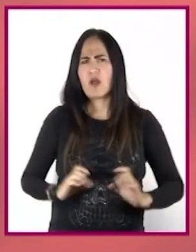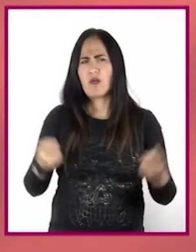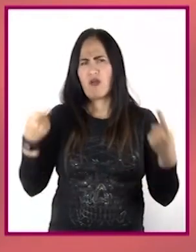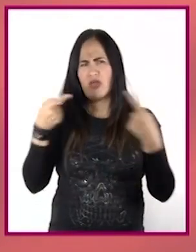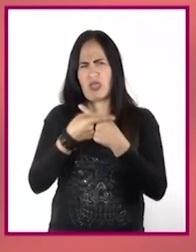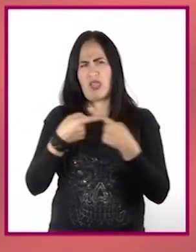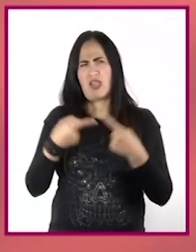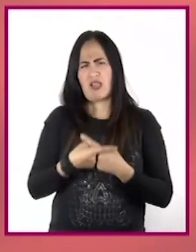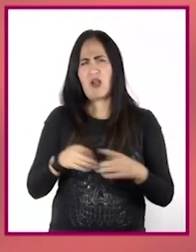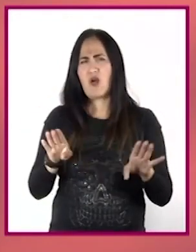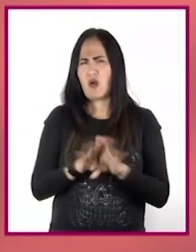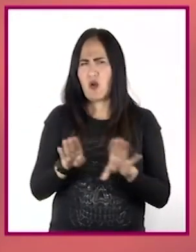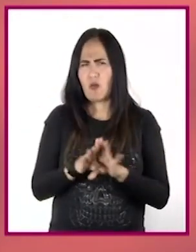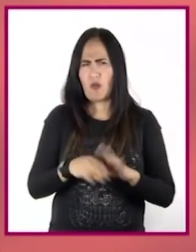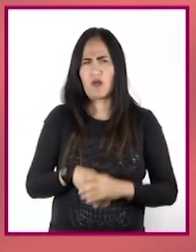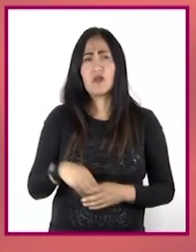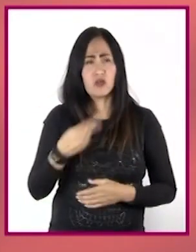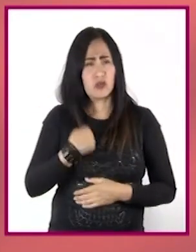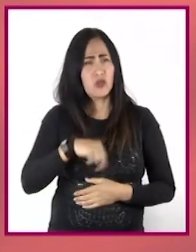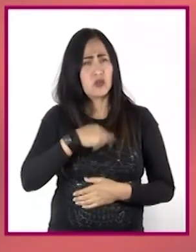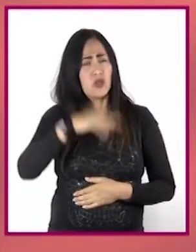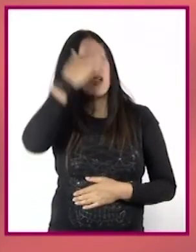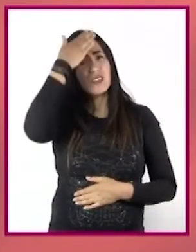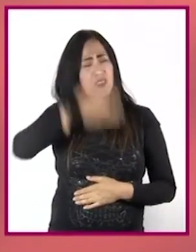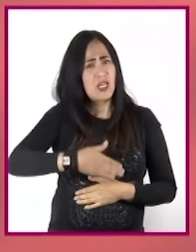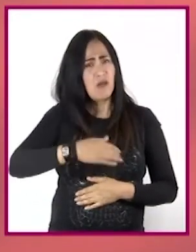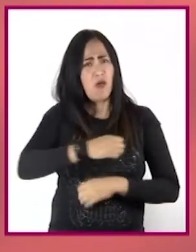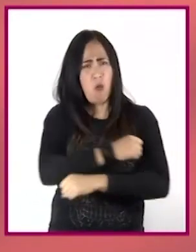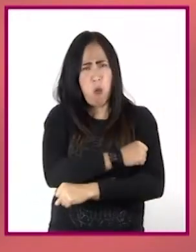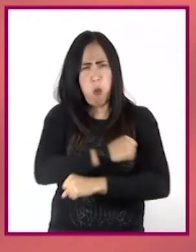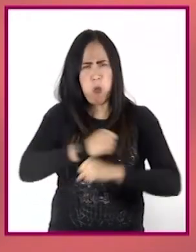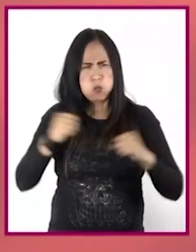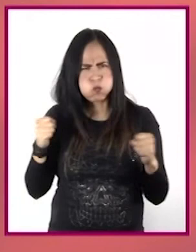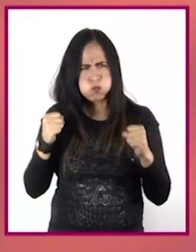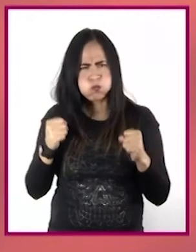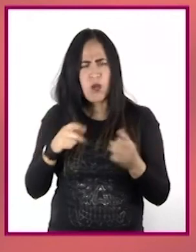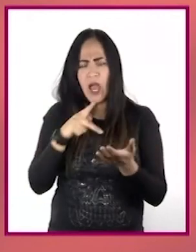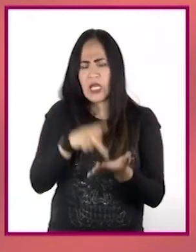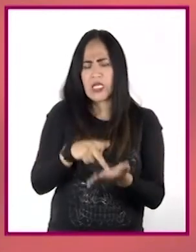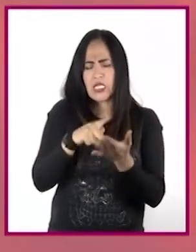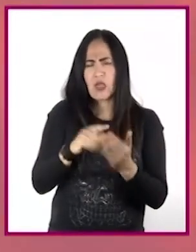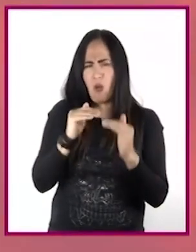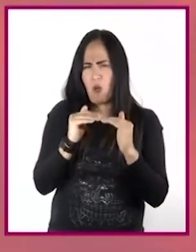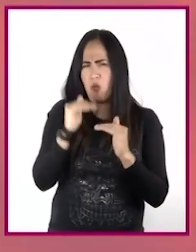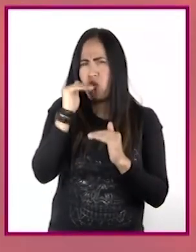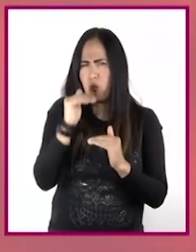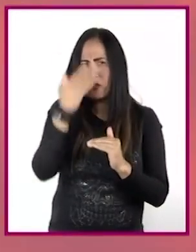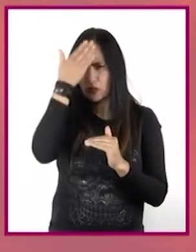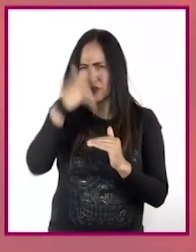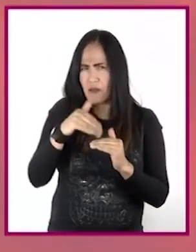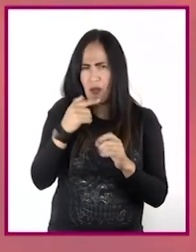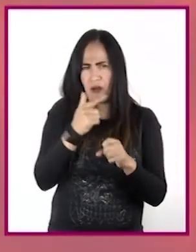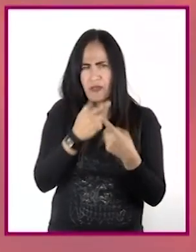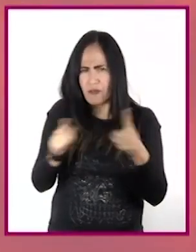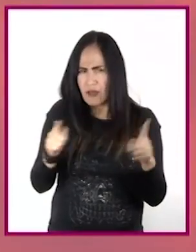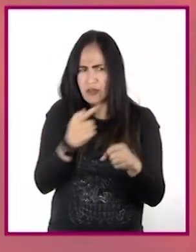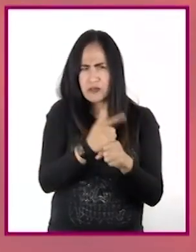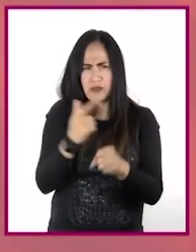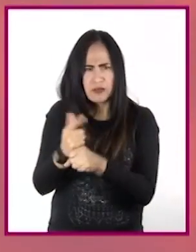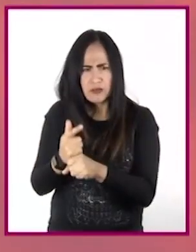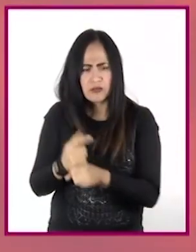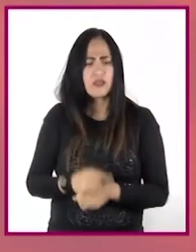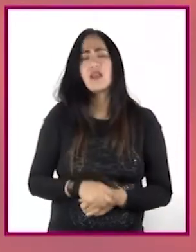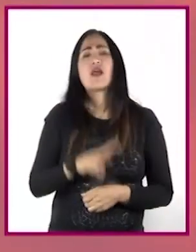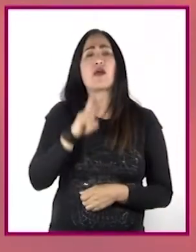interesante. ¿Sabemos diferenciar la obesidad del sobrepeso? Prevención del VIH.